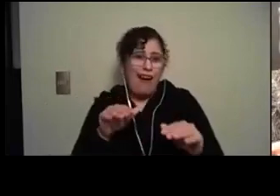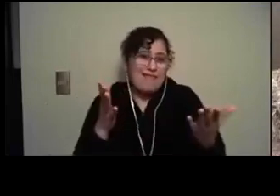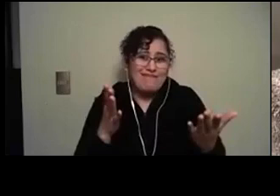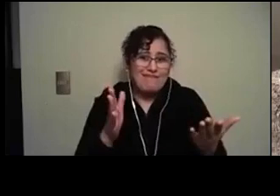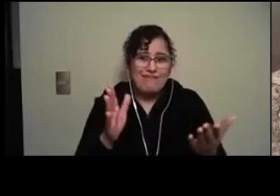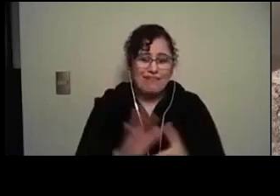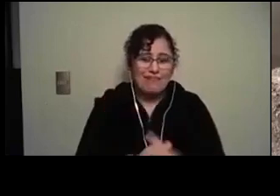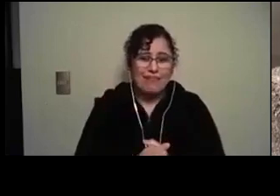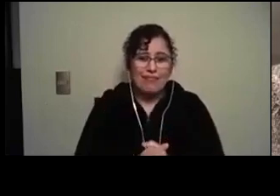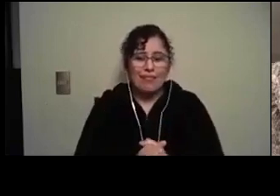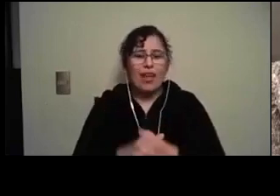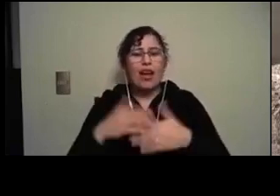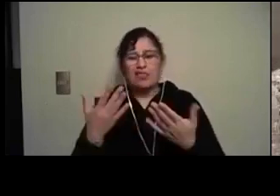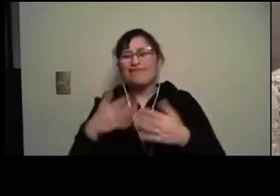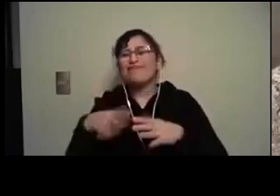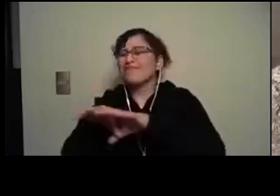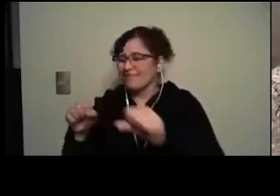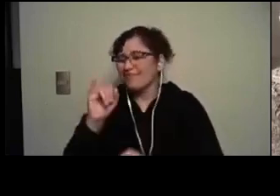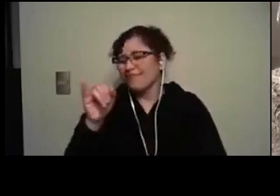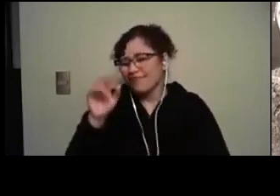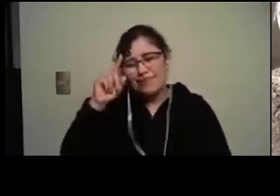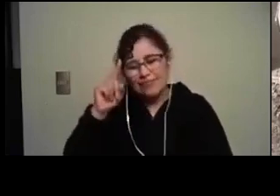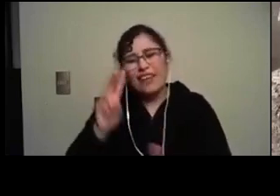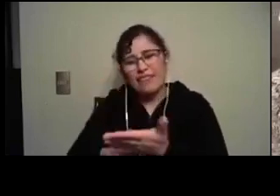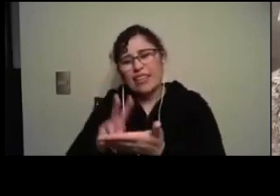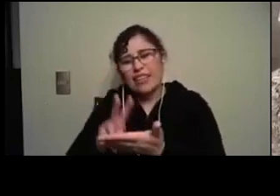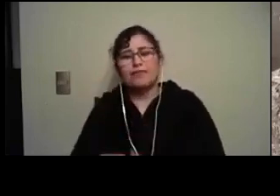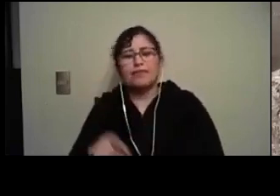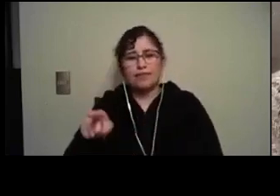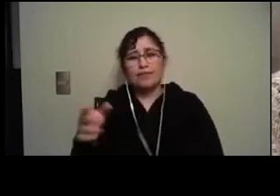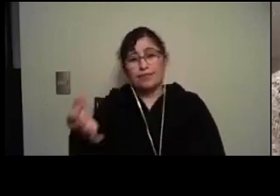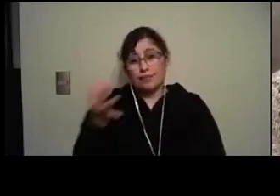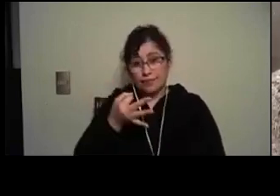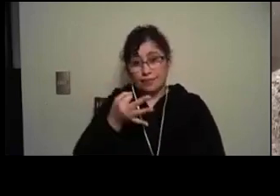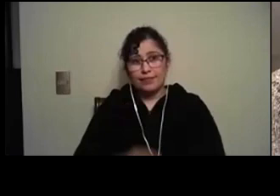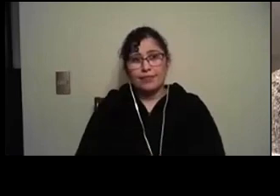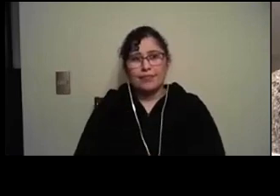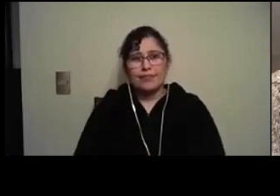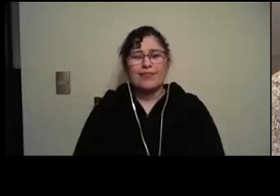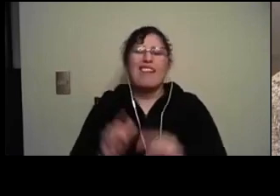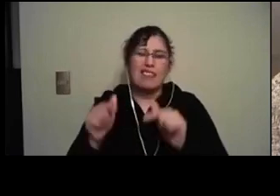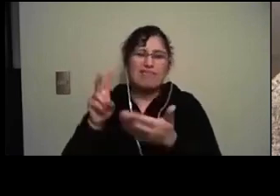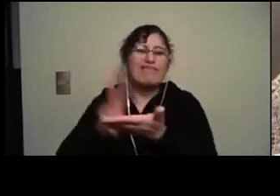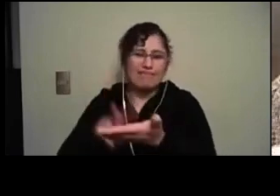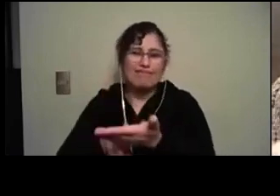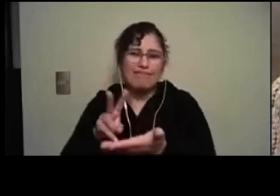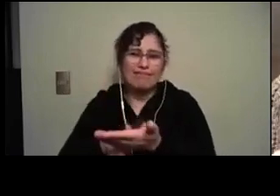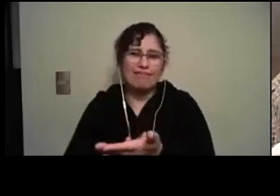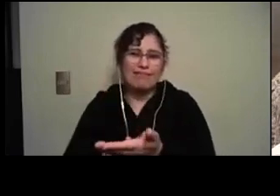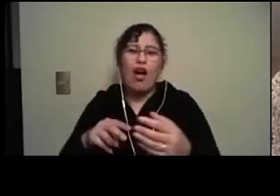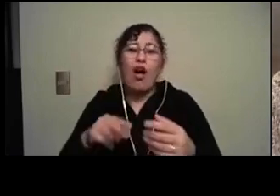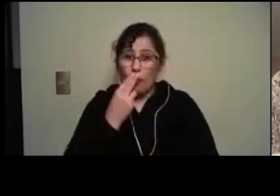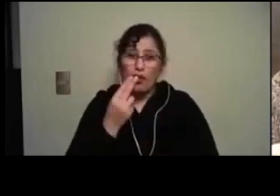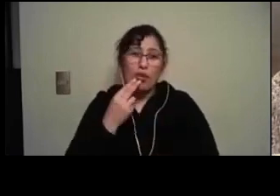Concuerdo contigo, ya tal como dije, bueno, en general lo que tú describes ya es la realidad en Puerto